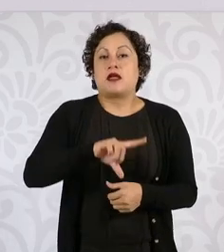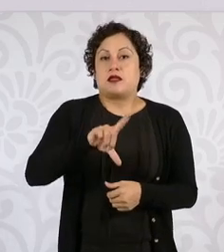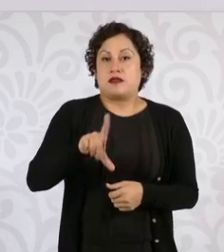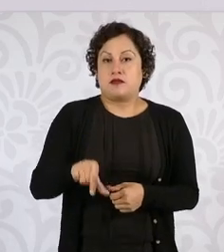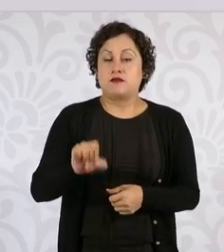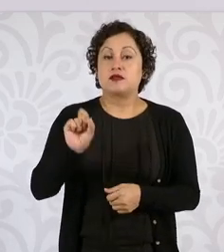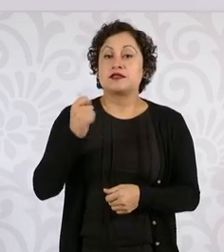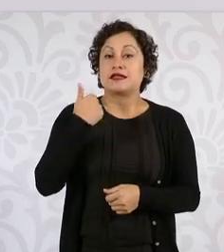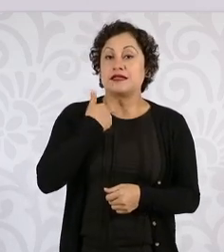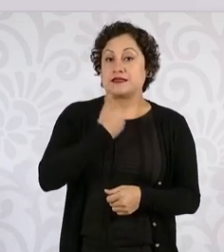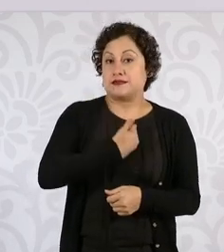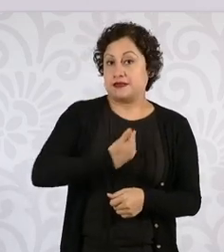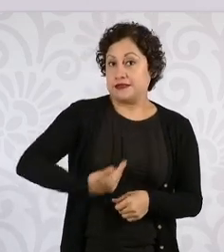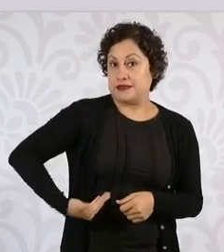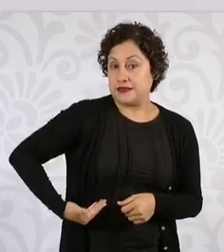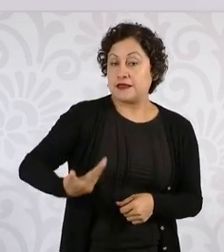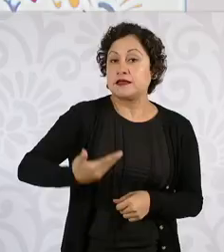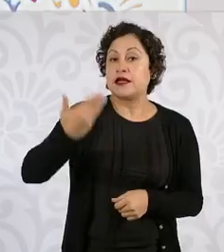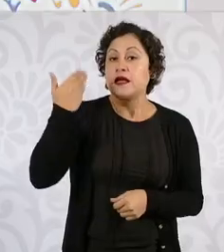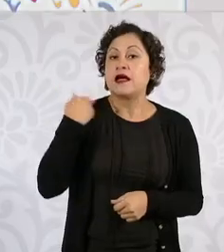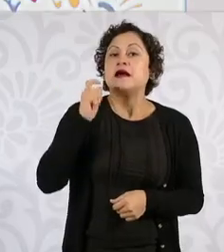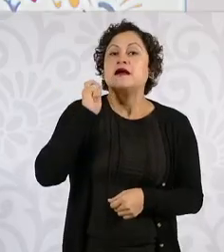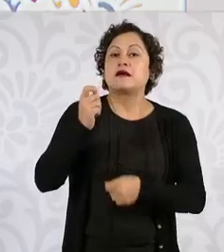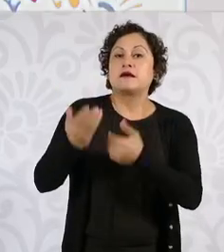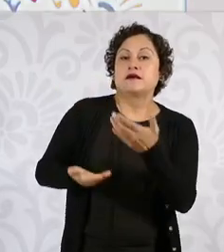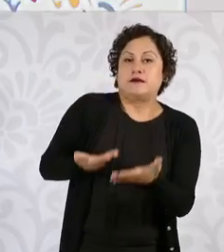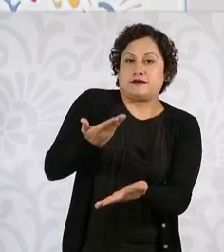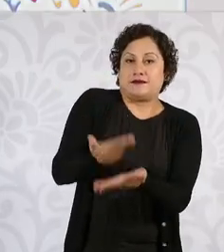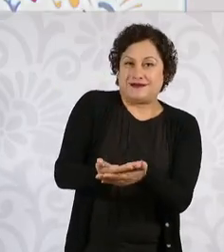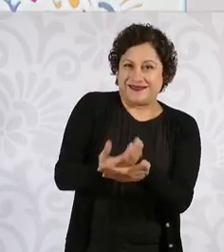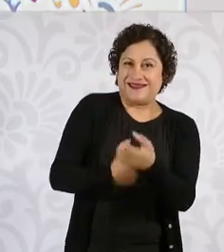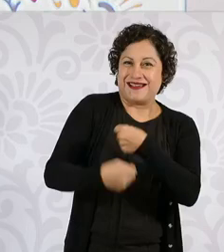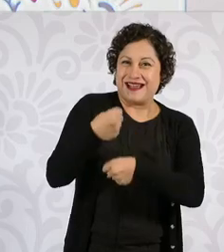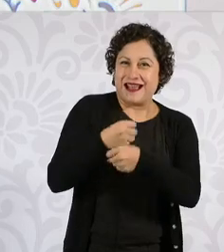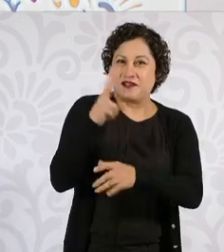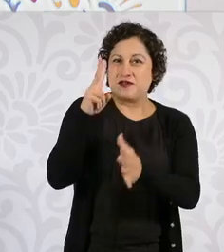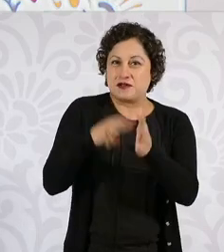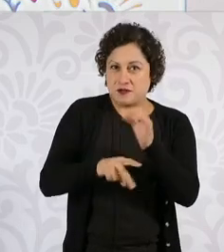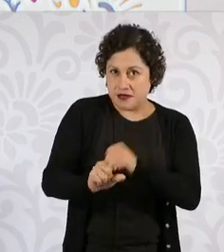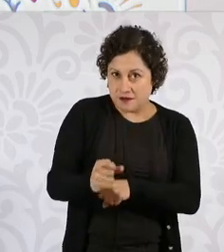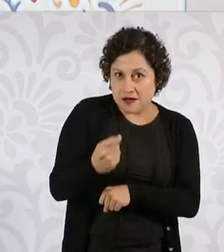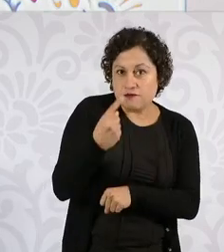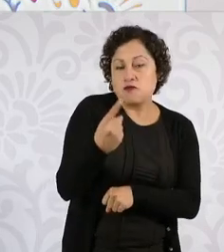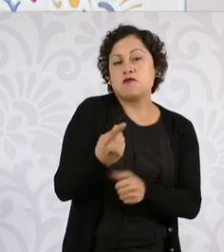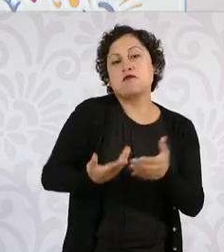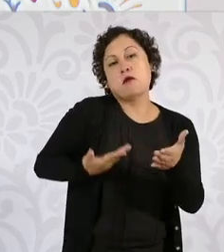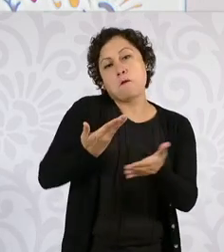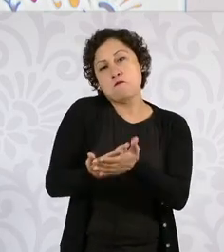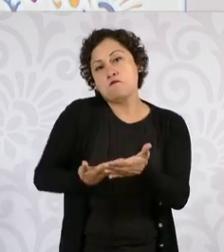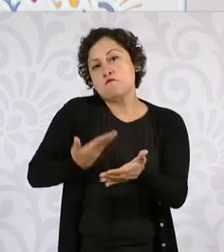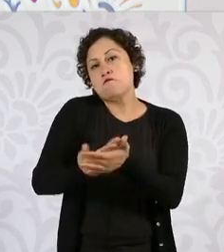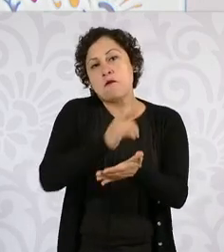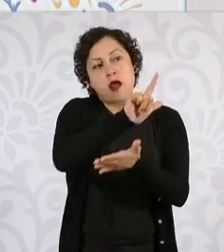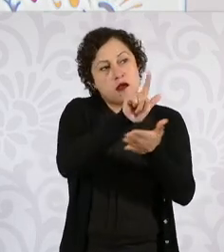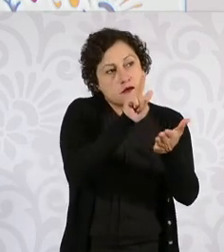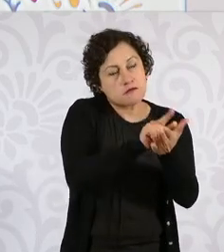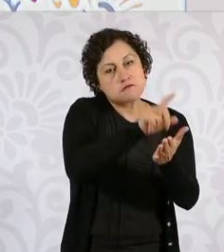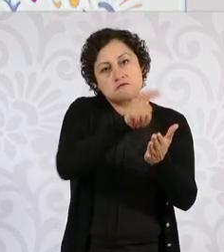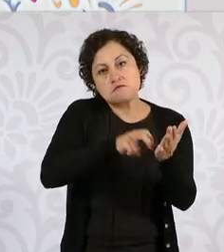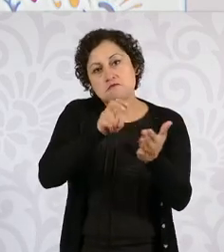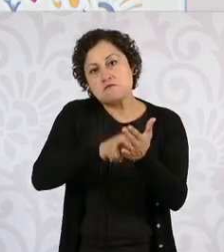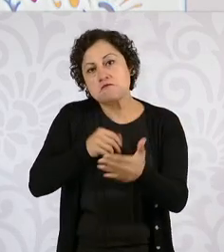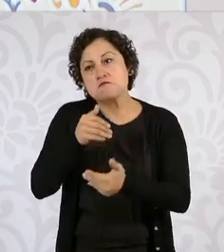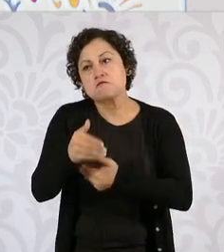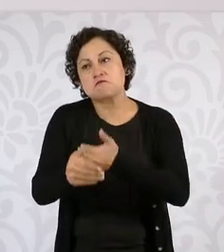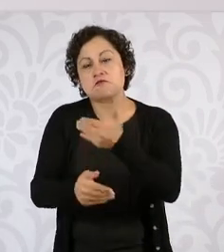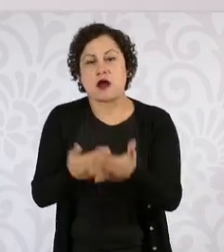en la reforma del 21 y todo lo que vino después hasta esta reforma? Lo que empezó a